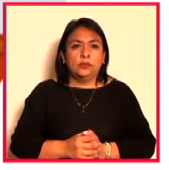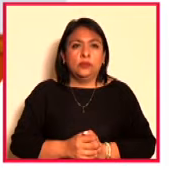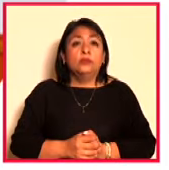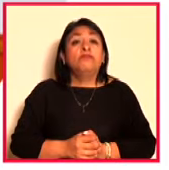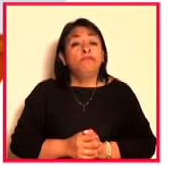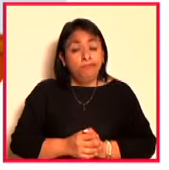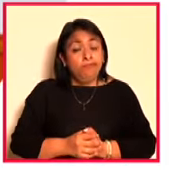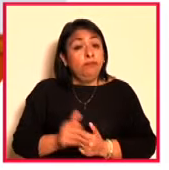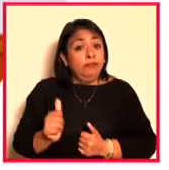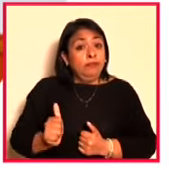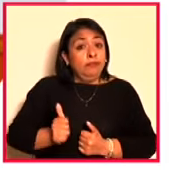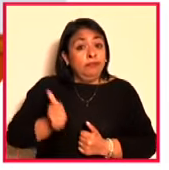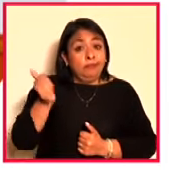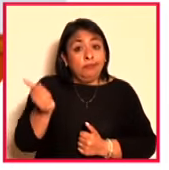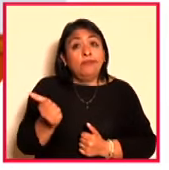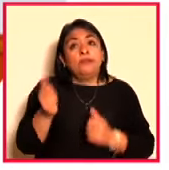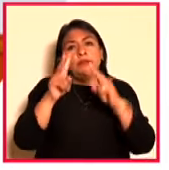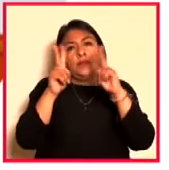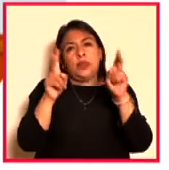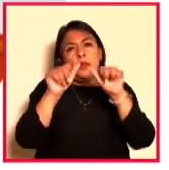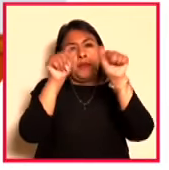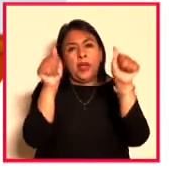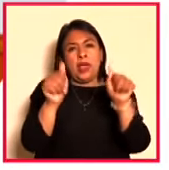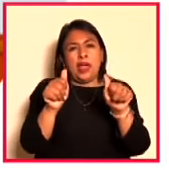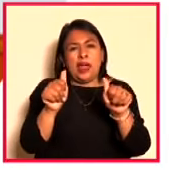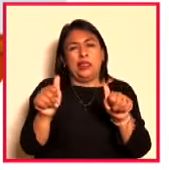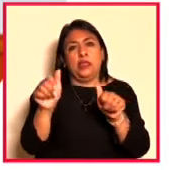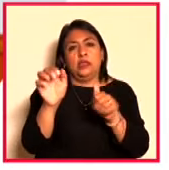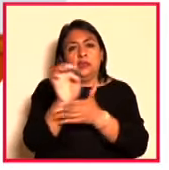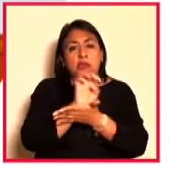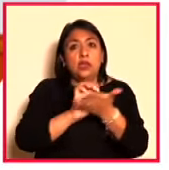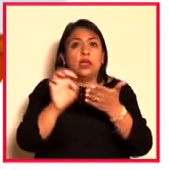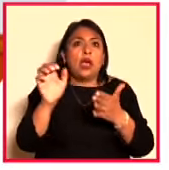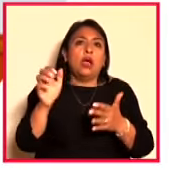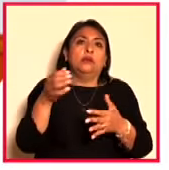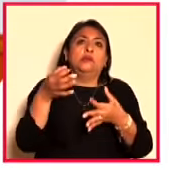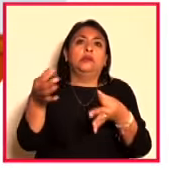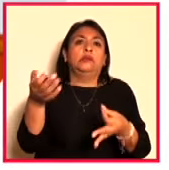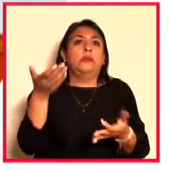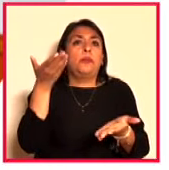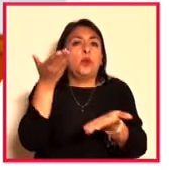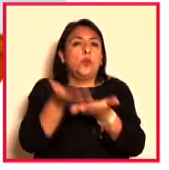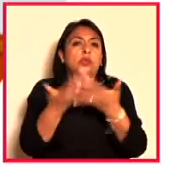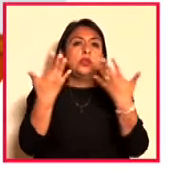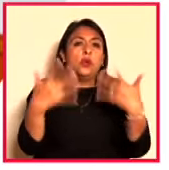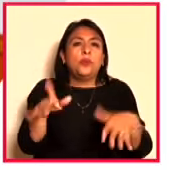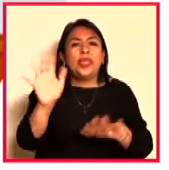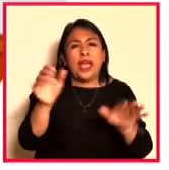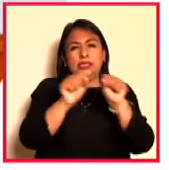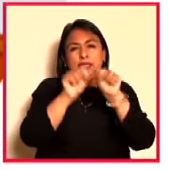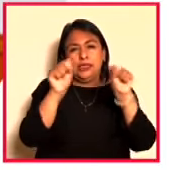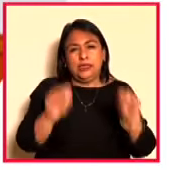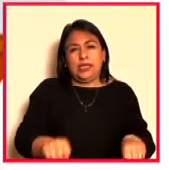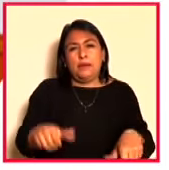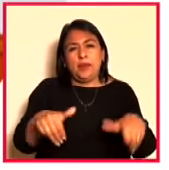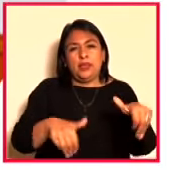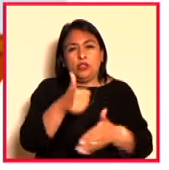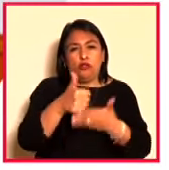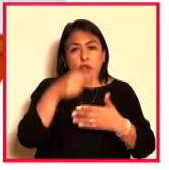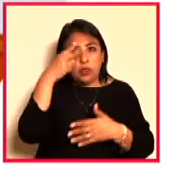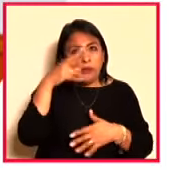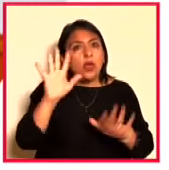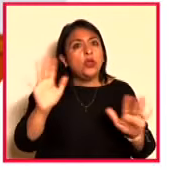Aprovechando que hablamos sobre artes escénicas, se superantoja esta propuesta. También ya el Sistema de Teatros de la Ciudad de México retomó sus